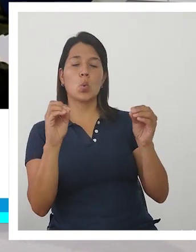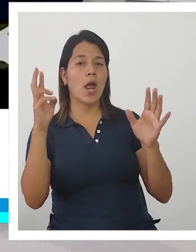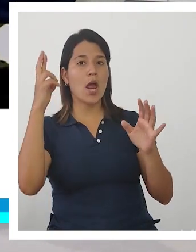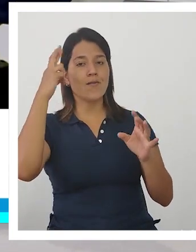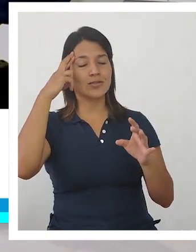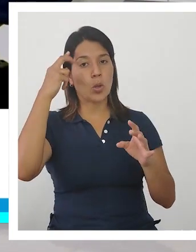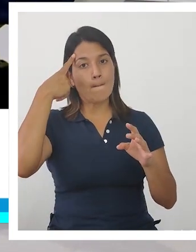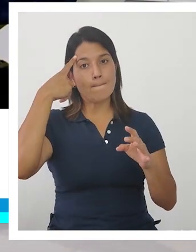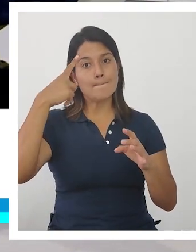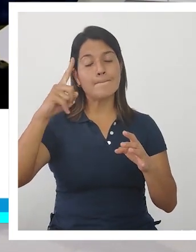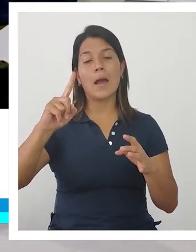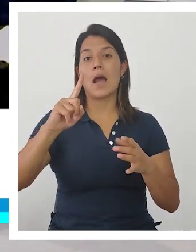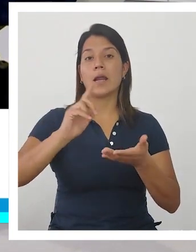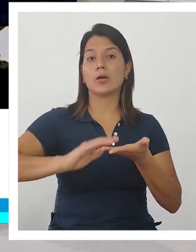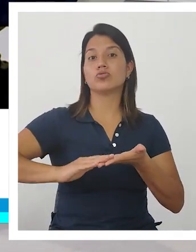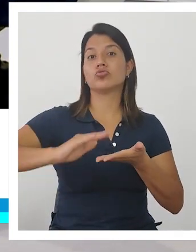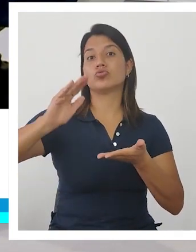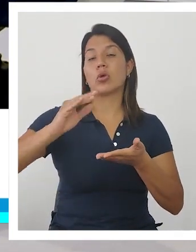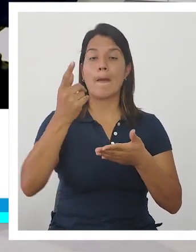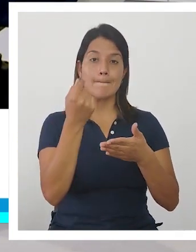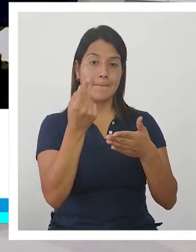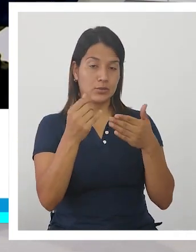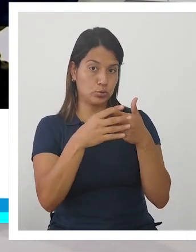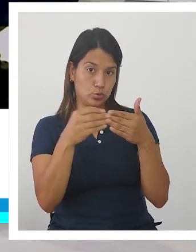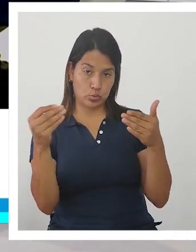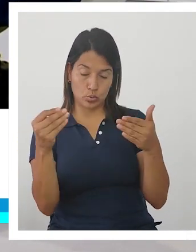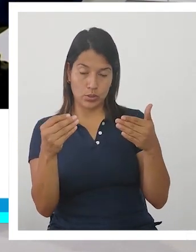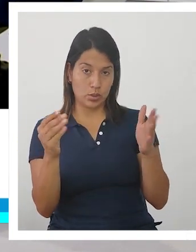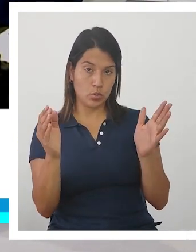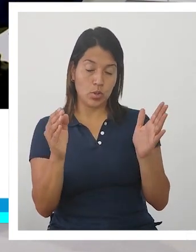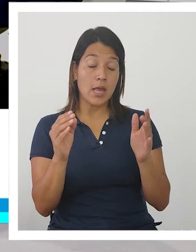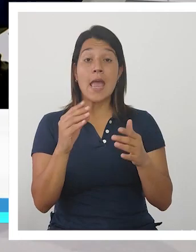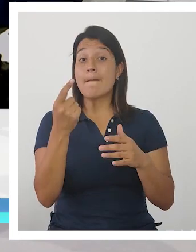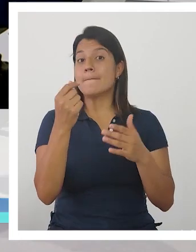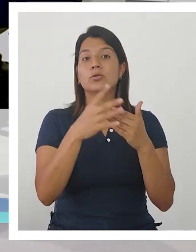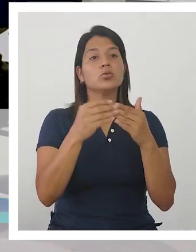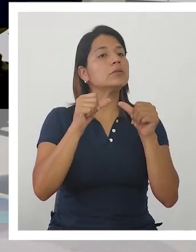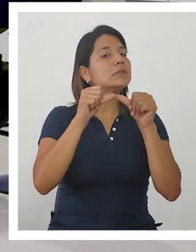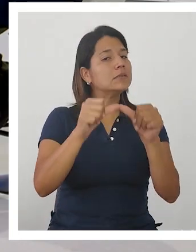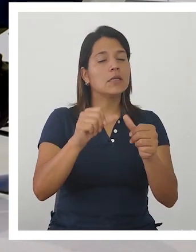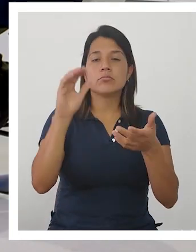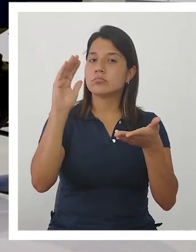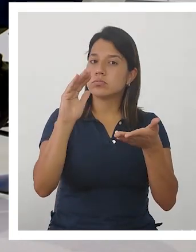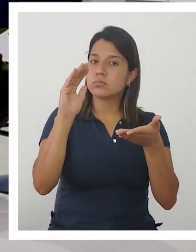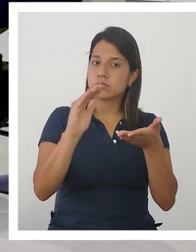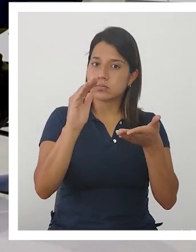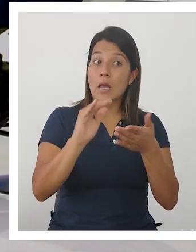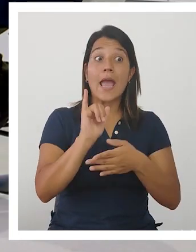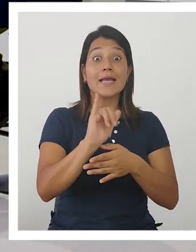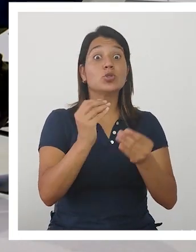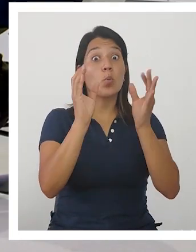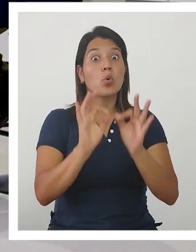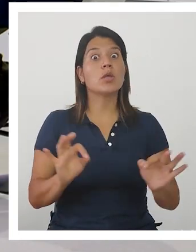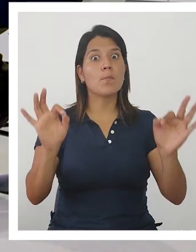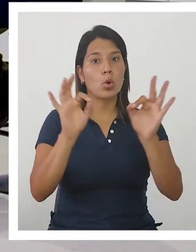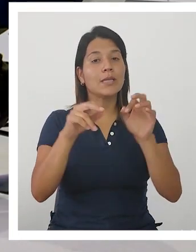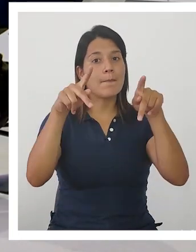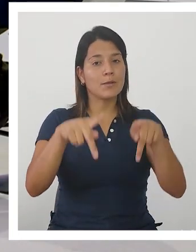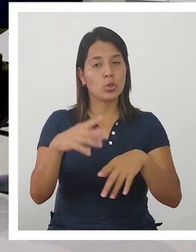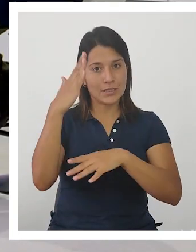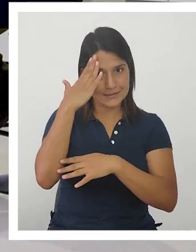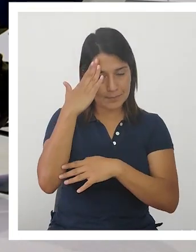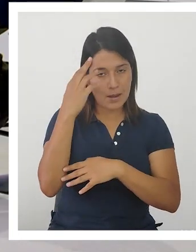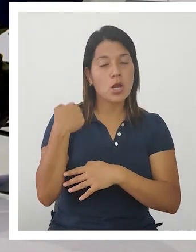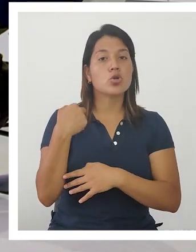haga que el tipo de cambio suba. El tipo de cambio va a seguir bajando. Eso es muy importante que la gente lo sepa. Vimos en los 2